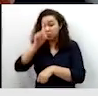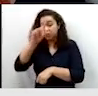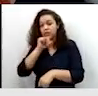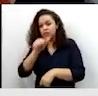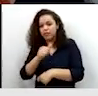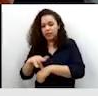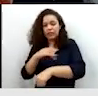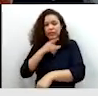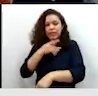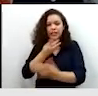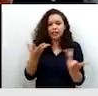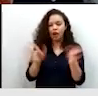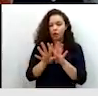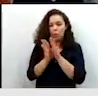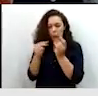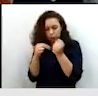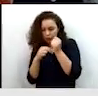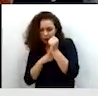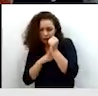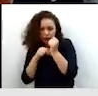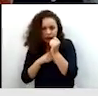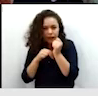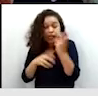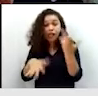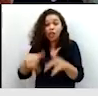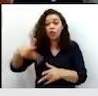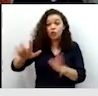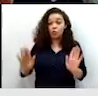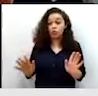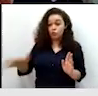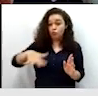pueden ocultar y se puede agravar su condición.